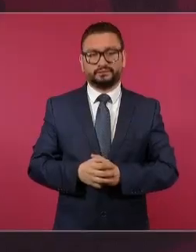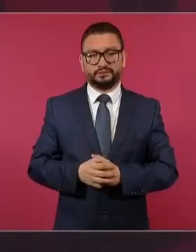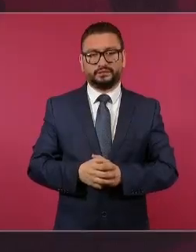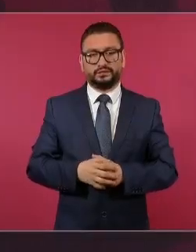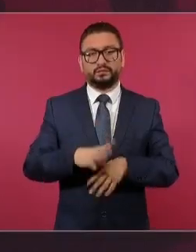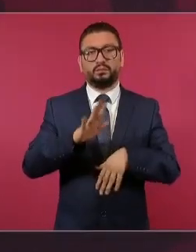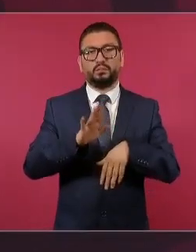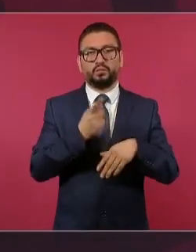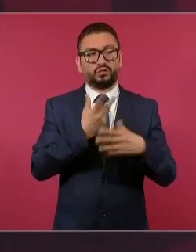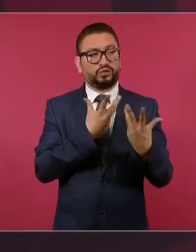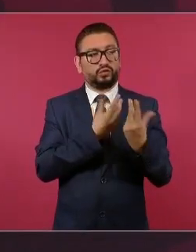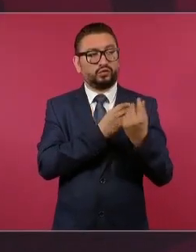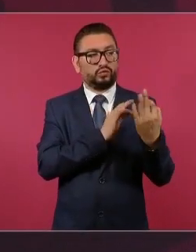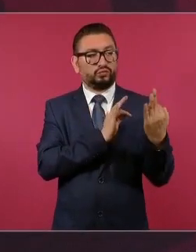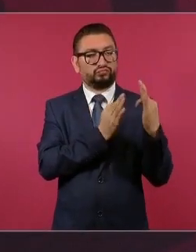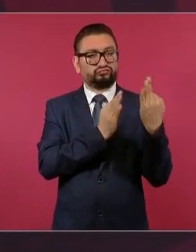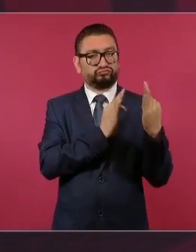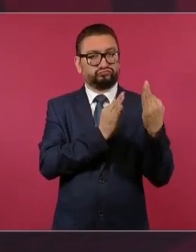nuestra vecindad